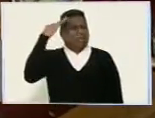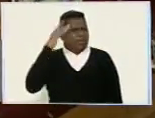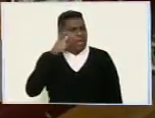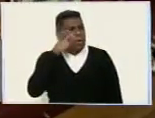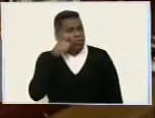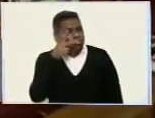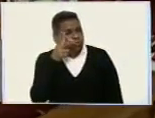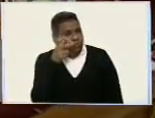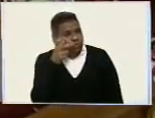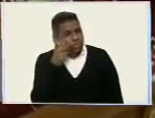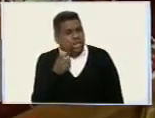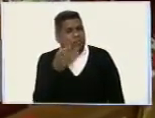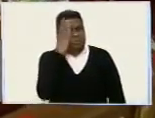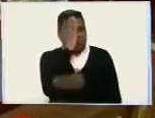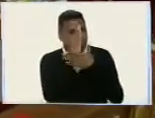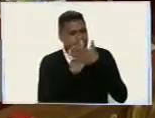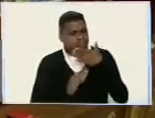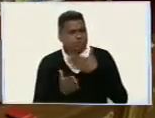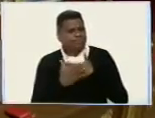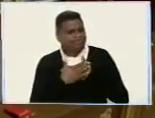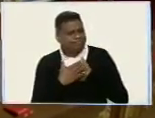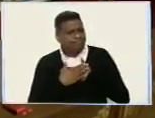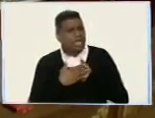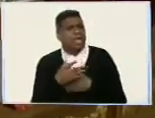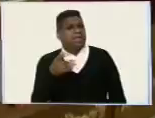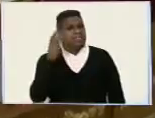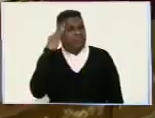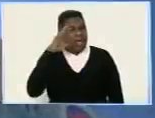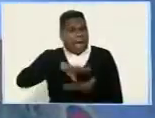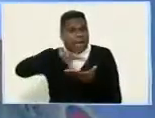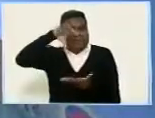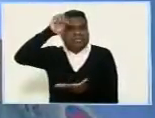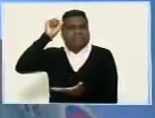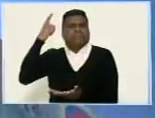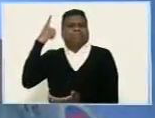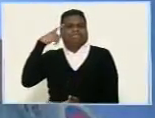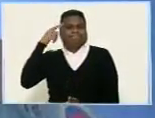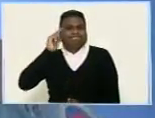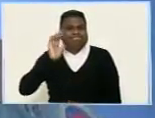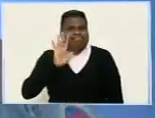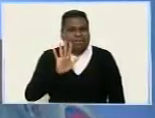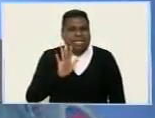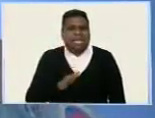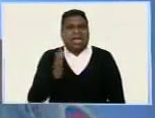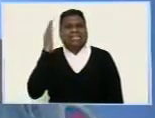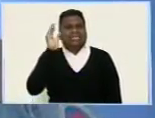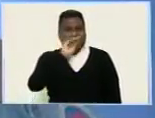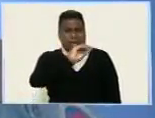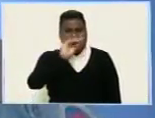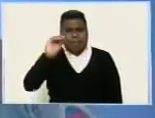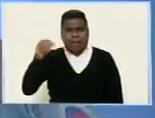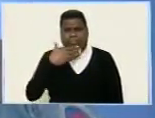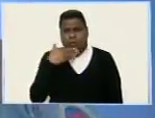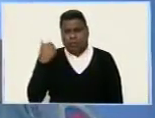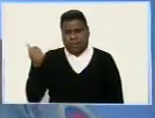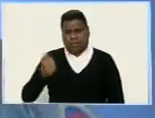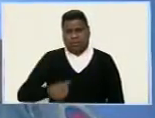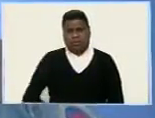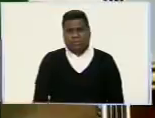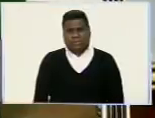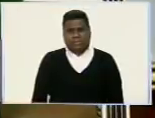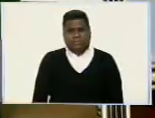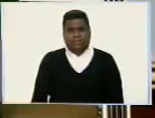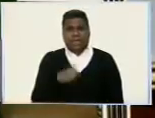con humildad, saber aprender, saber convocar lo mejor